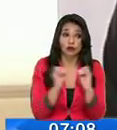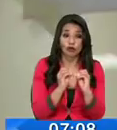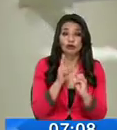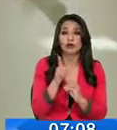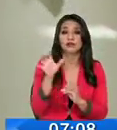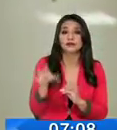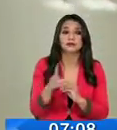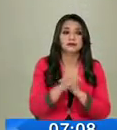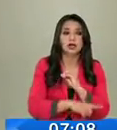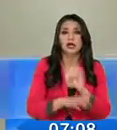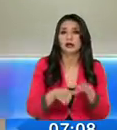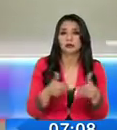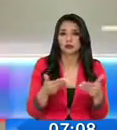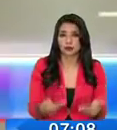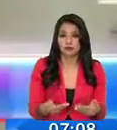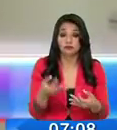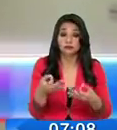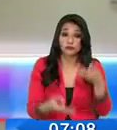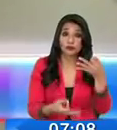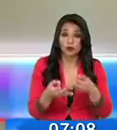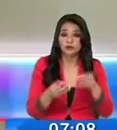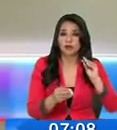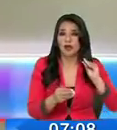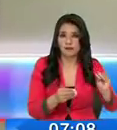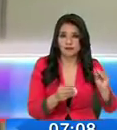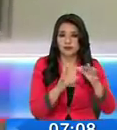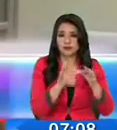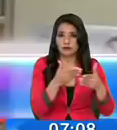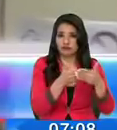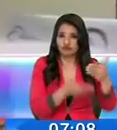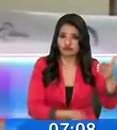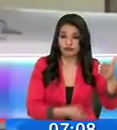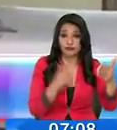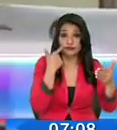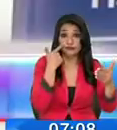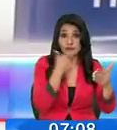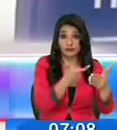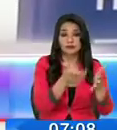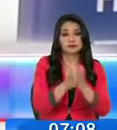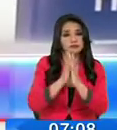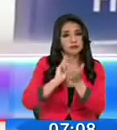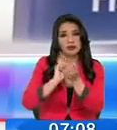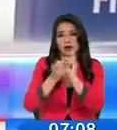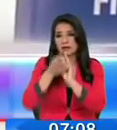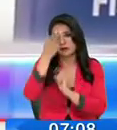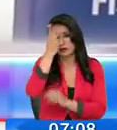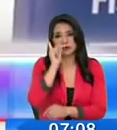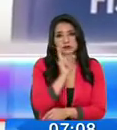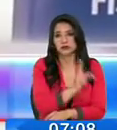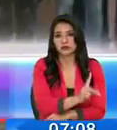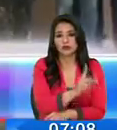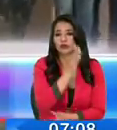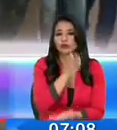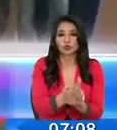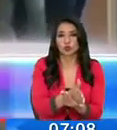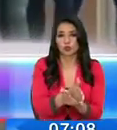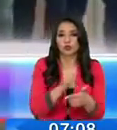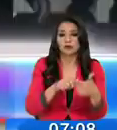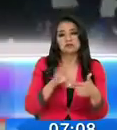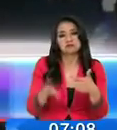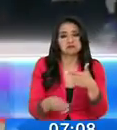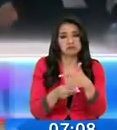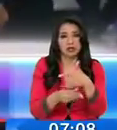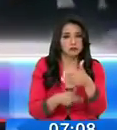Estado. Una vez que el juez notifique por escrito la resolución, la fiscalía ha señalado que apelará de inmediato el auto de nulidad junto con las otras